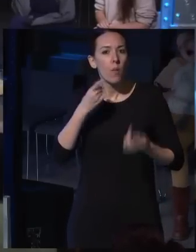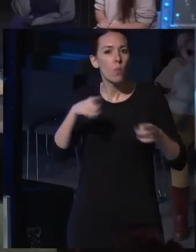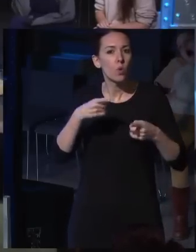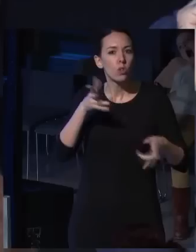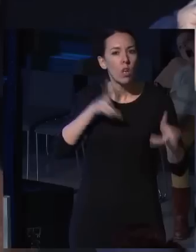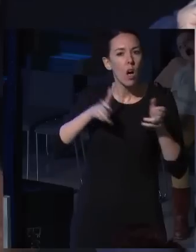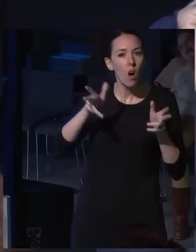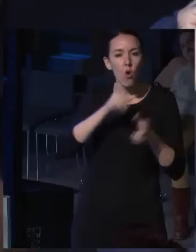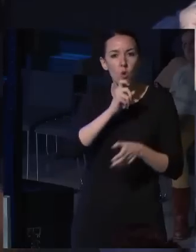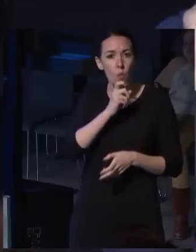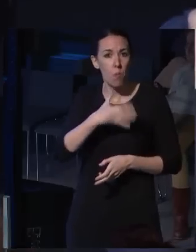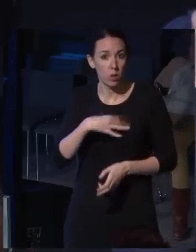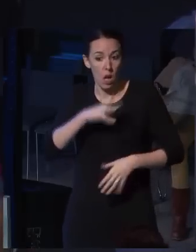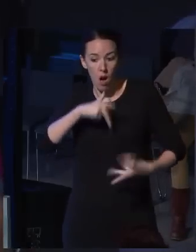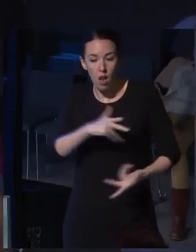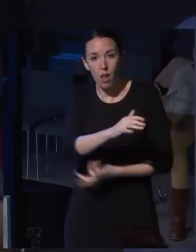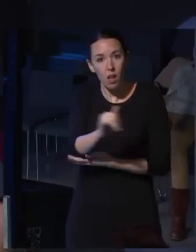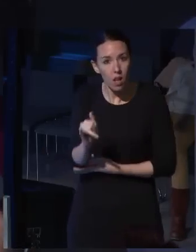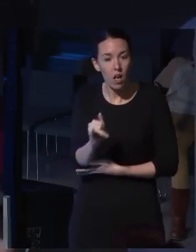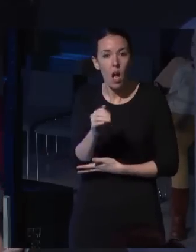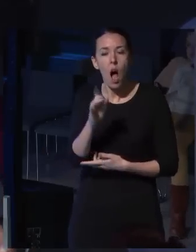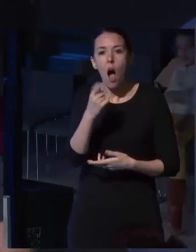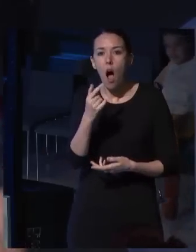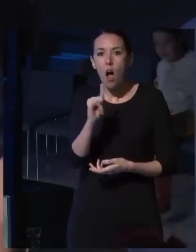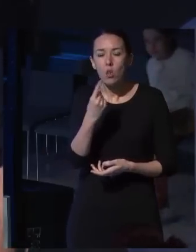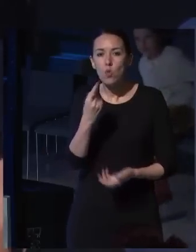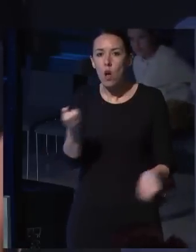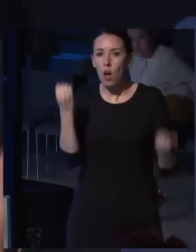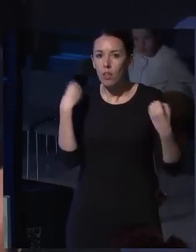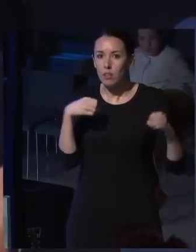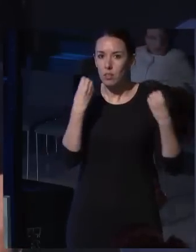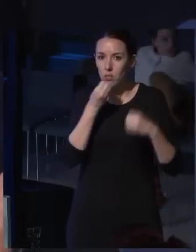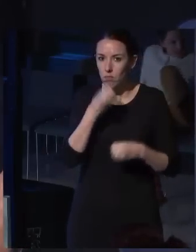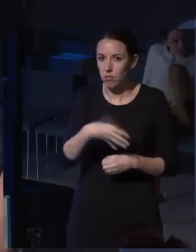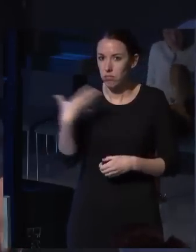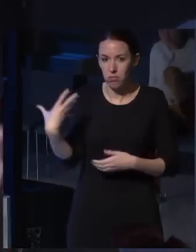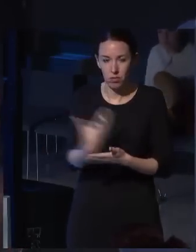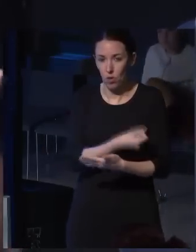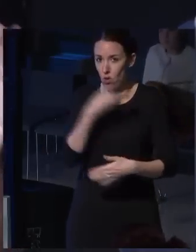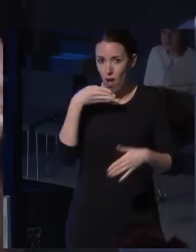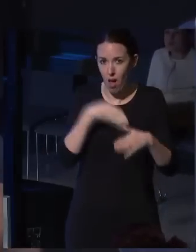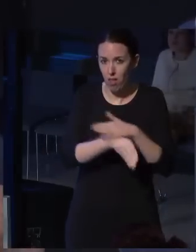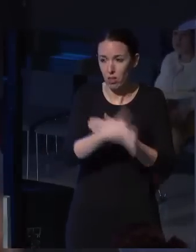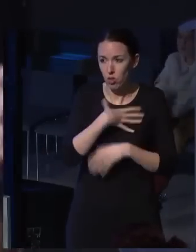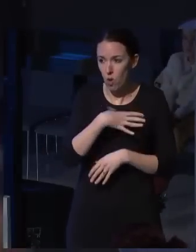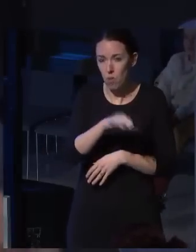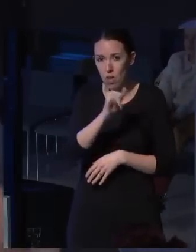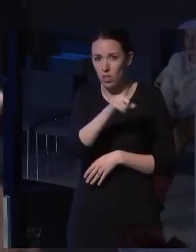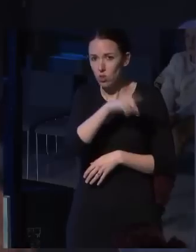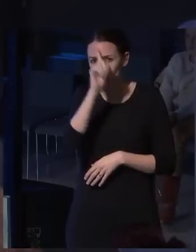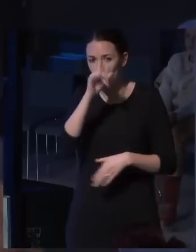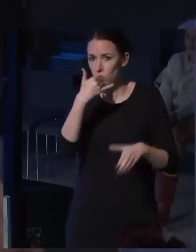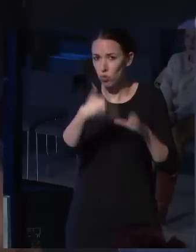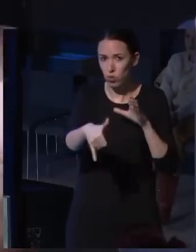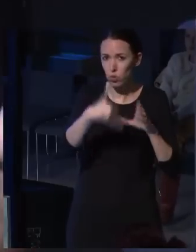las posibilidades que tenemos hoy en día. Hay un ejercicio que ojalá tengamos todos acceso a él. No sé si está en